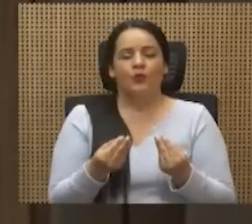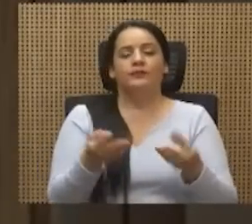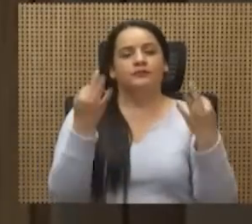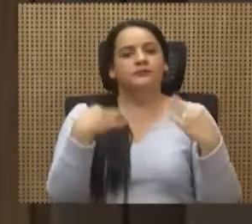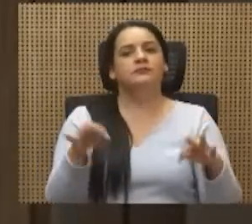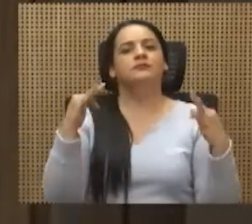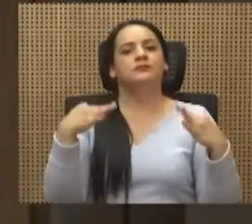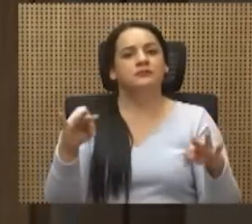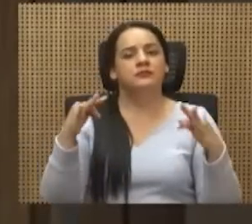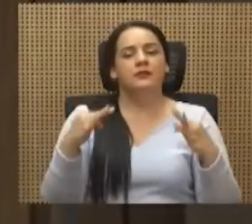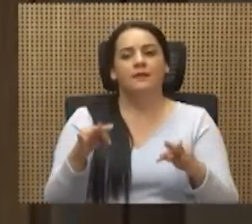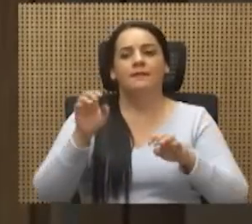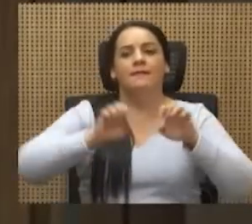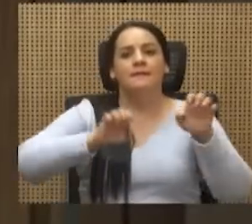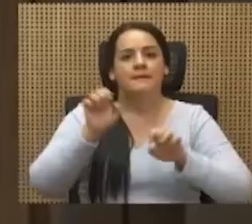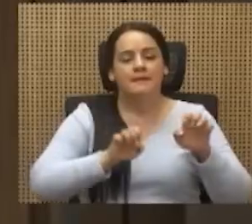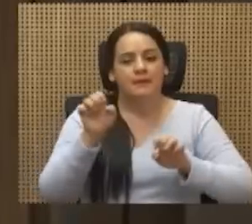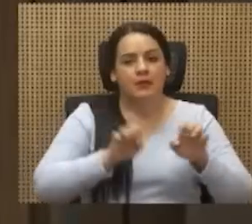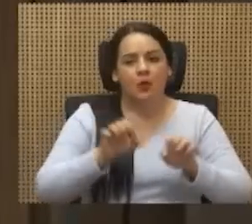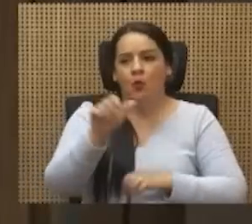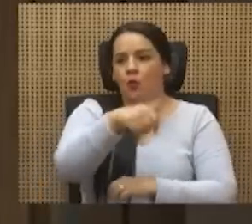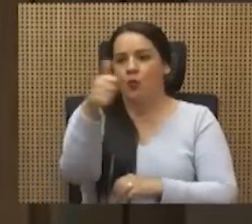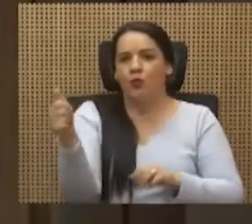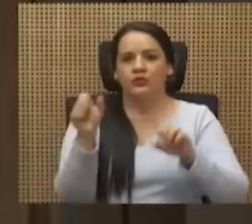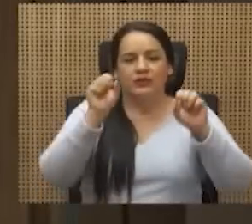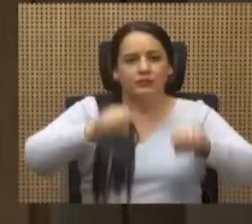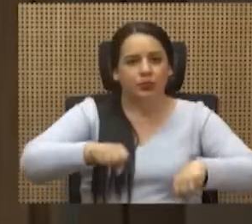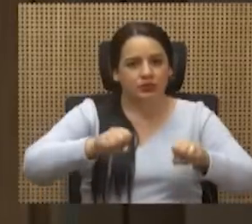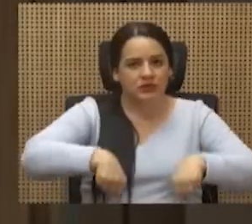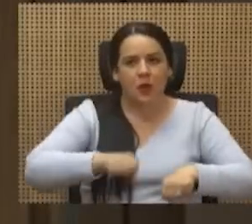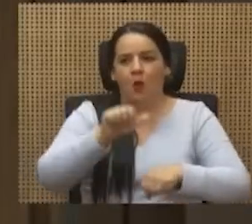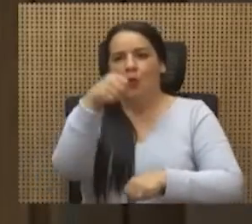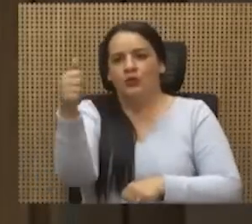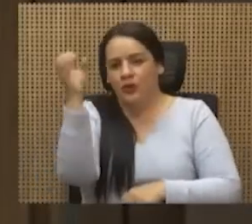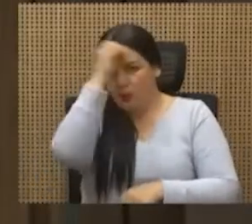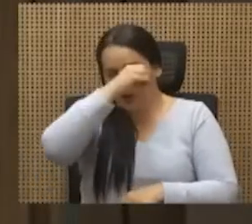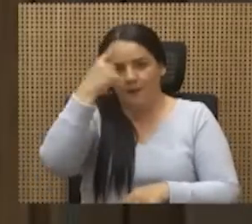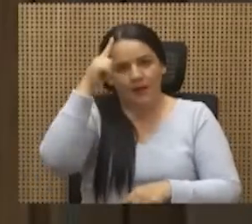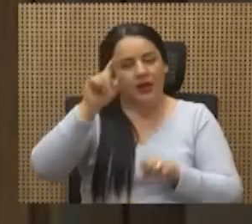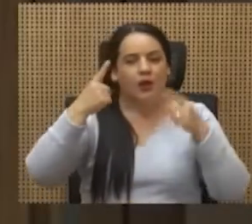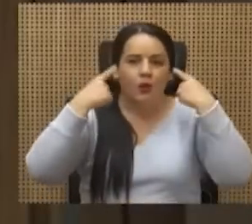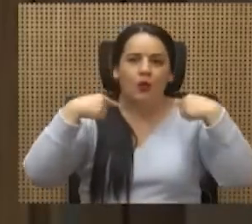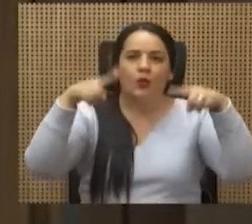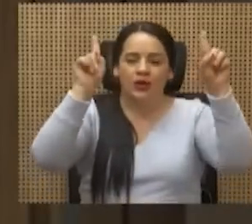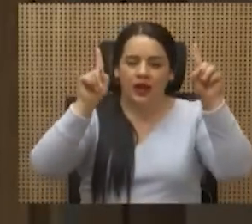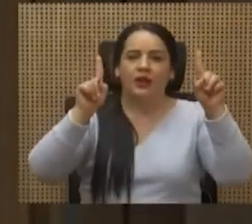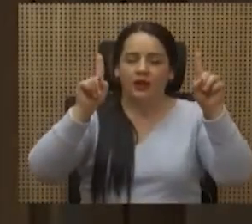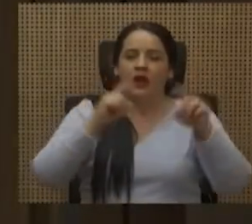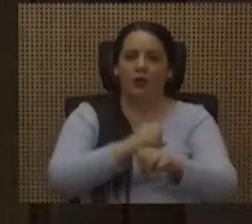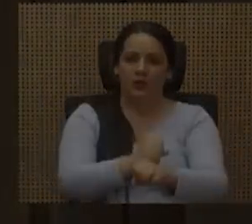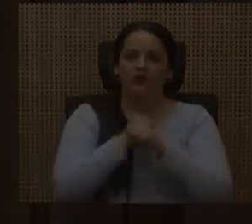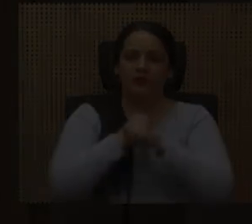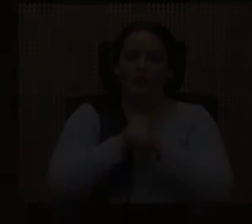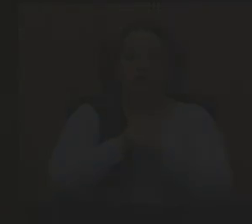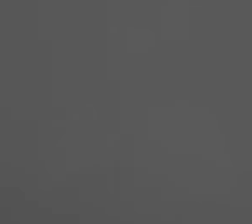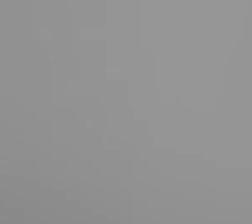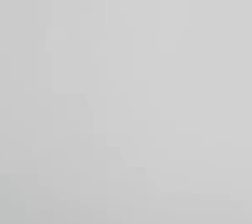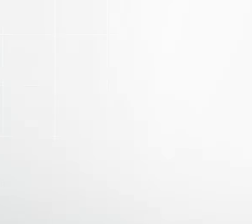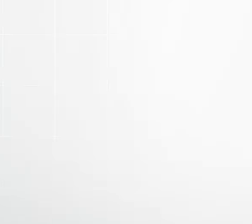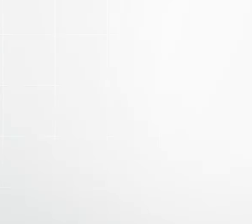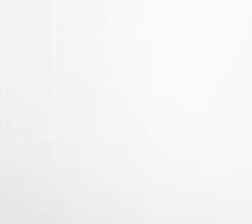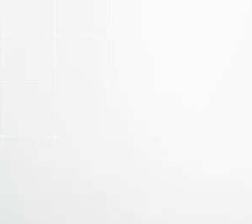a tratar de valorar otras posibilidades y otras opiniones para llegar a un convencimiento cierto Muchísimas gracias compañeros